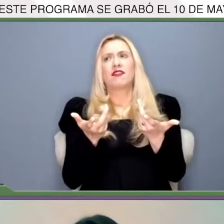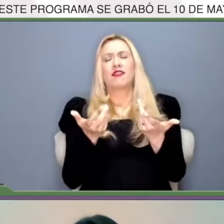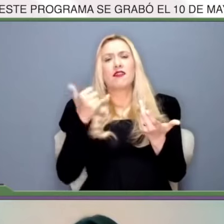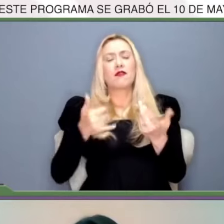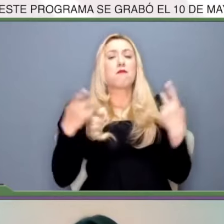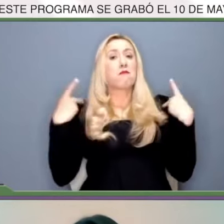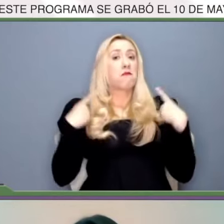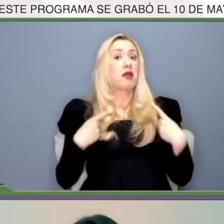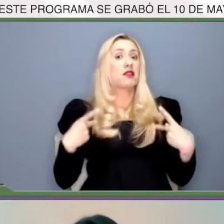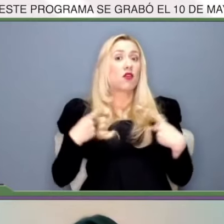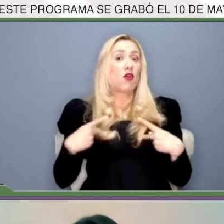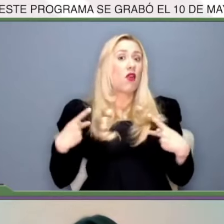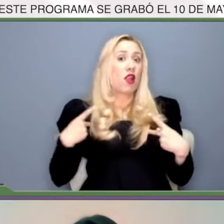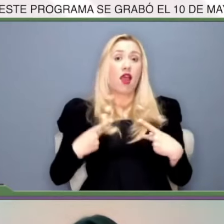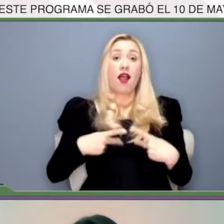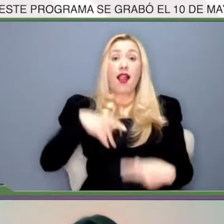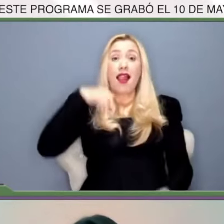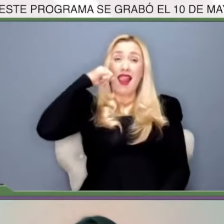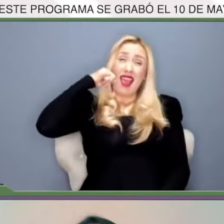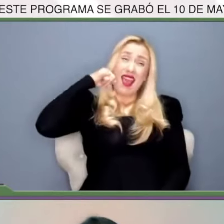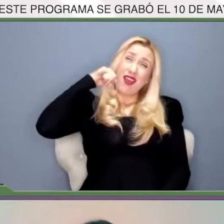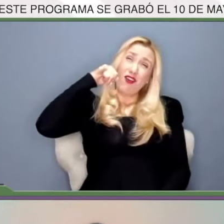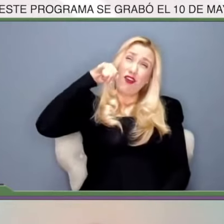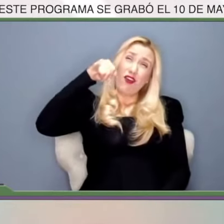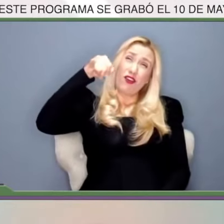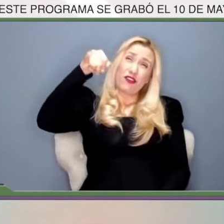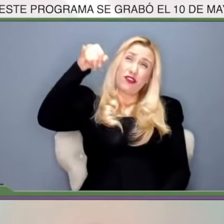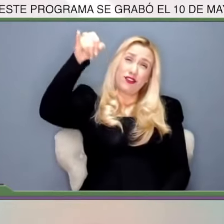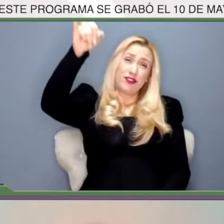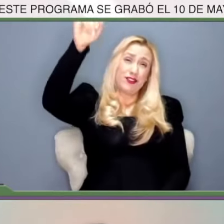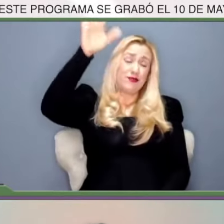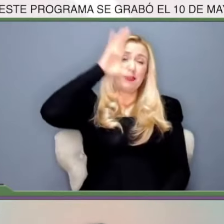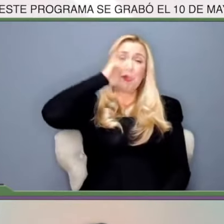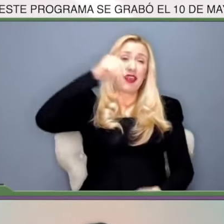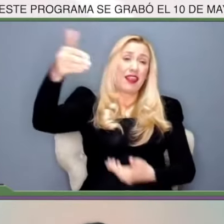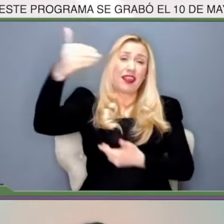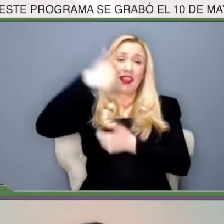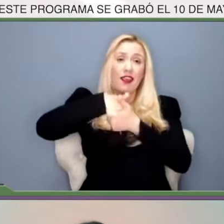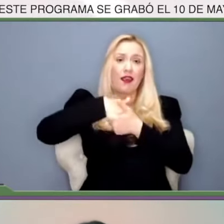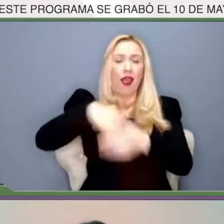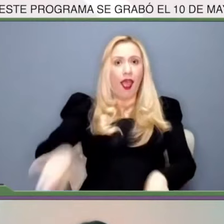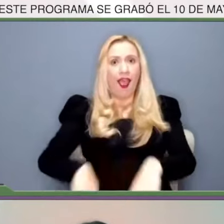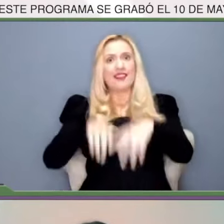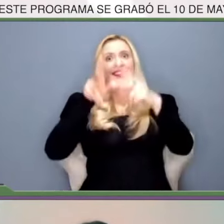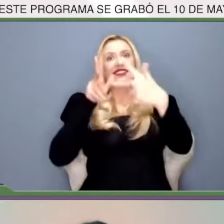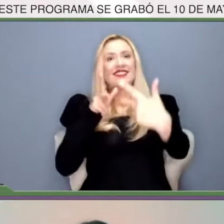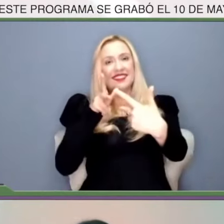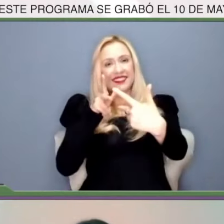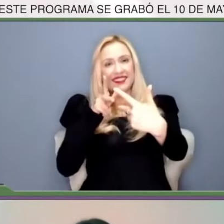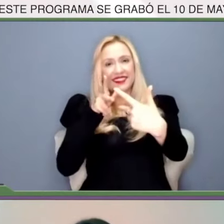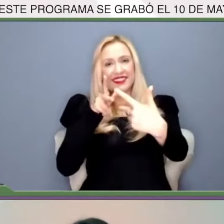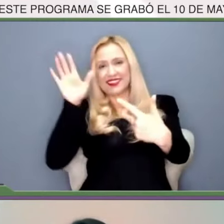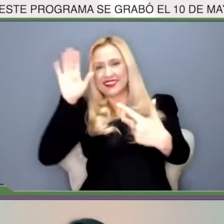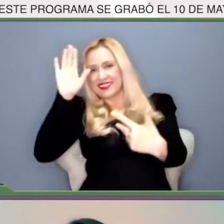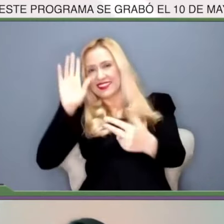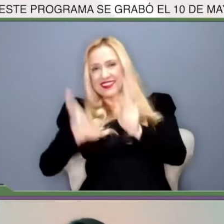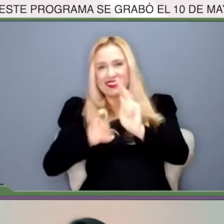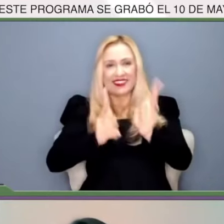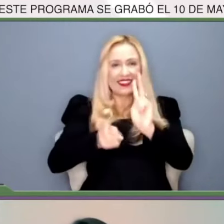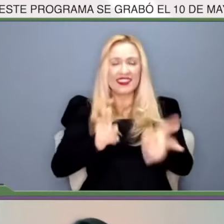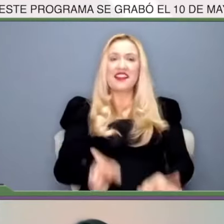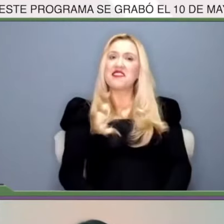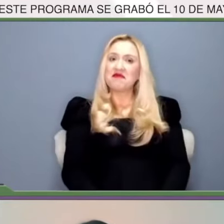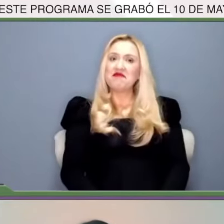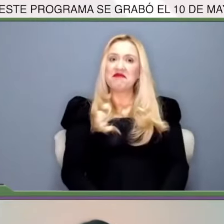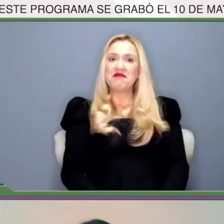personas que están lejísimos de nosotros, ¿no? Las hemos podido acercar. Un claro ejemplo es, yo